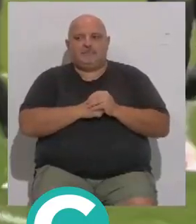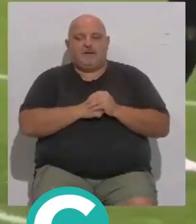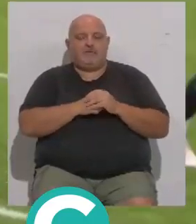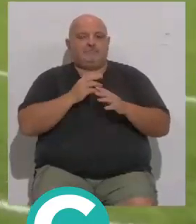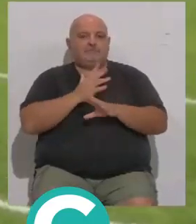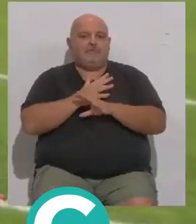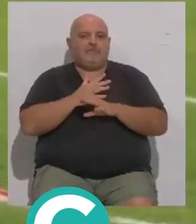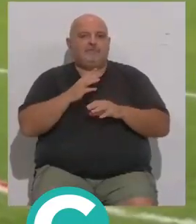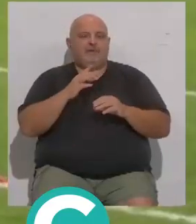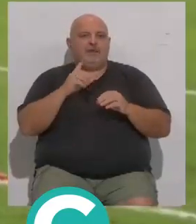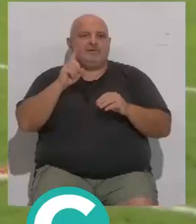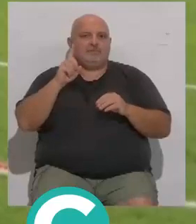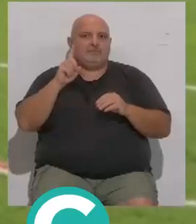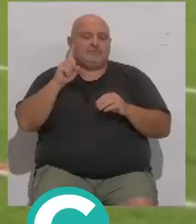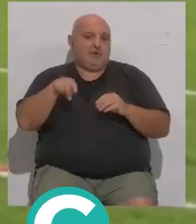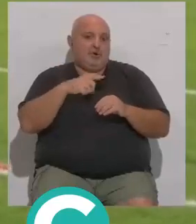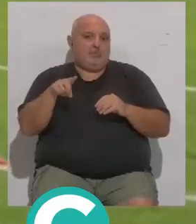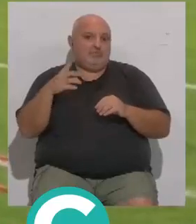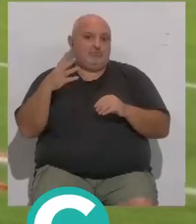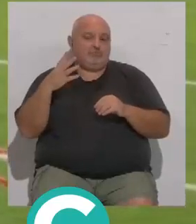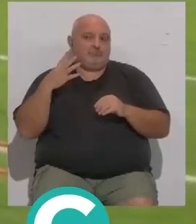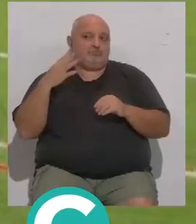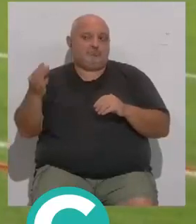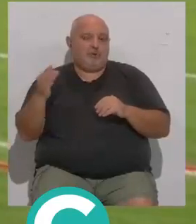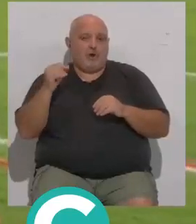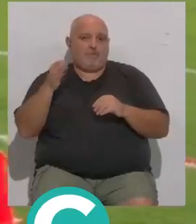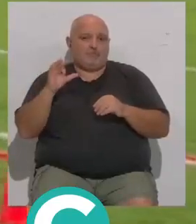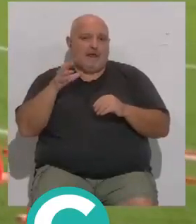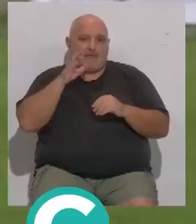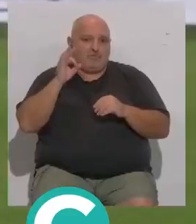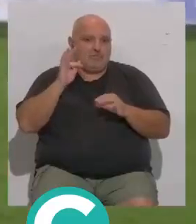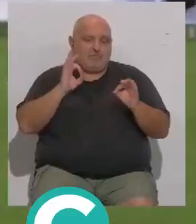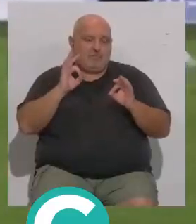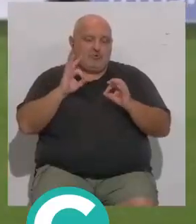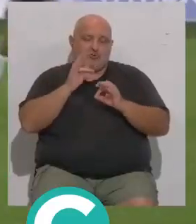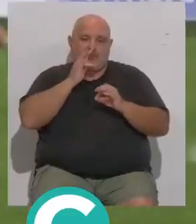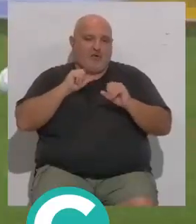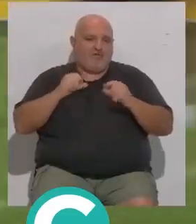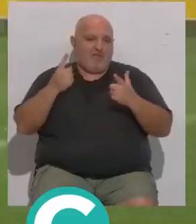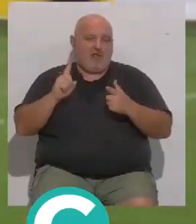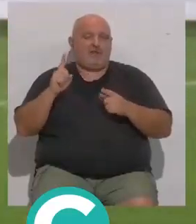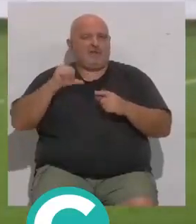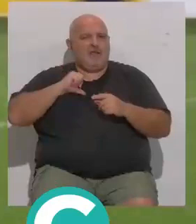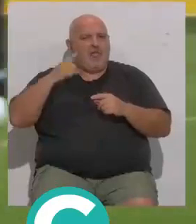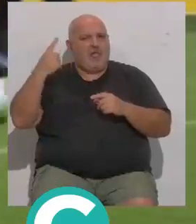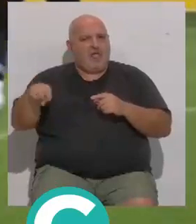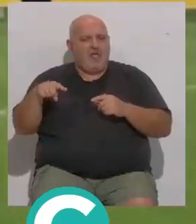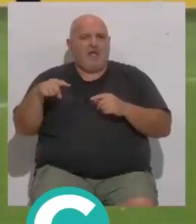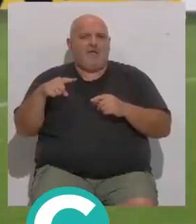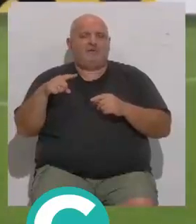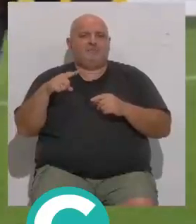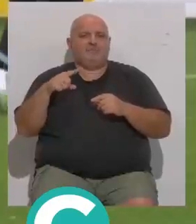se juega el ser o no ser en la selección Brian Ocampo. Sí, la verdad es que tiene mucha competencia en la